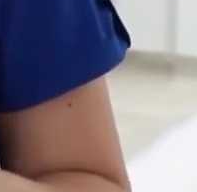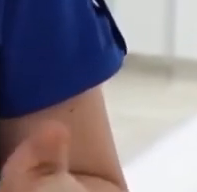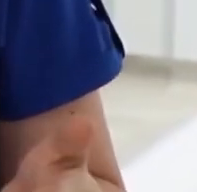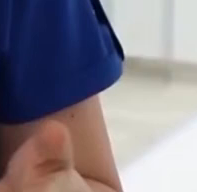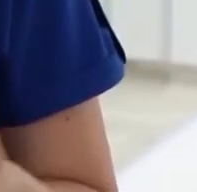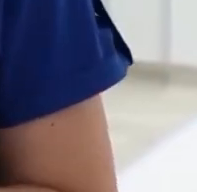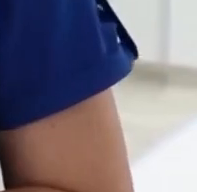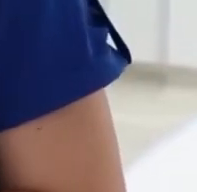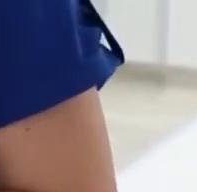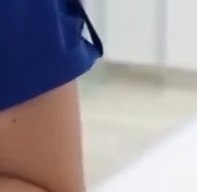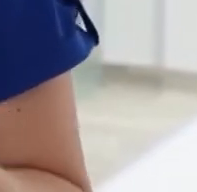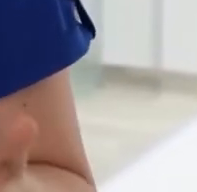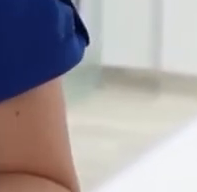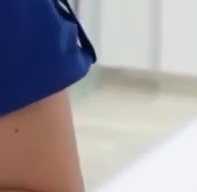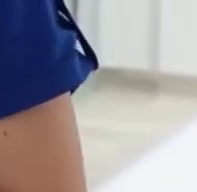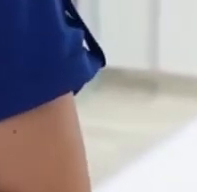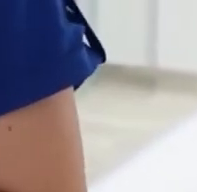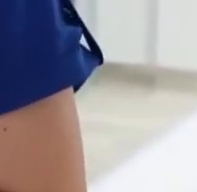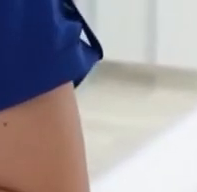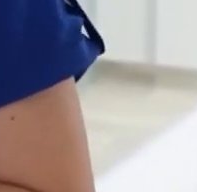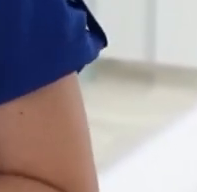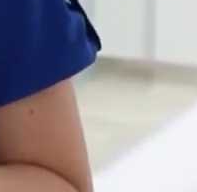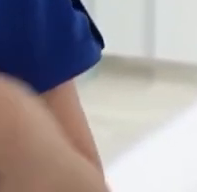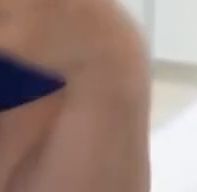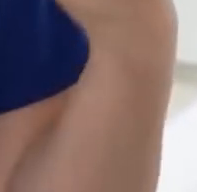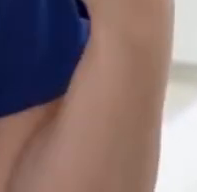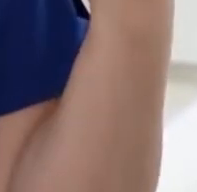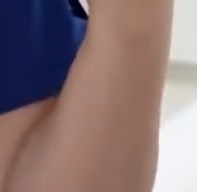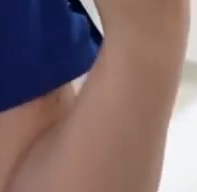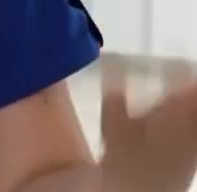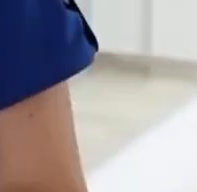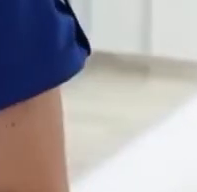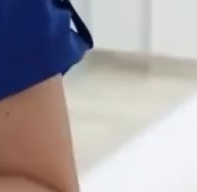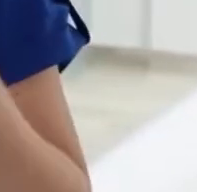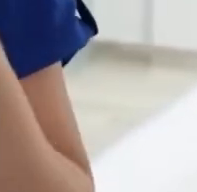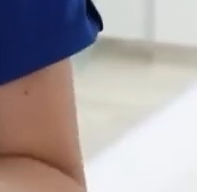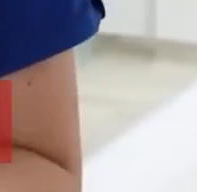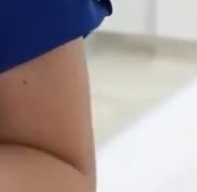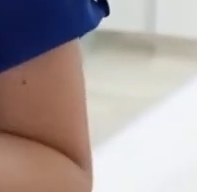tratamientos. Nuestro Pacífico es totalmente olvidado, nuestros pacientes